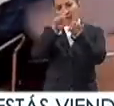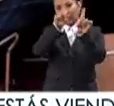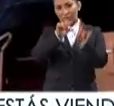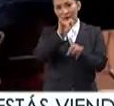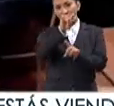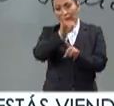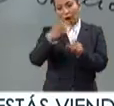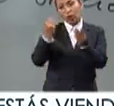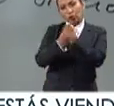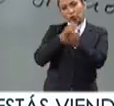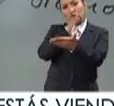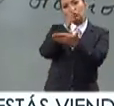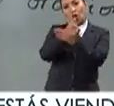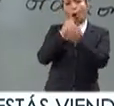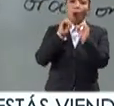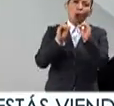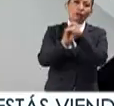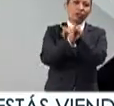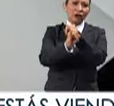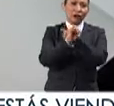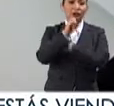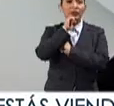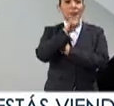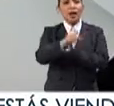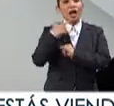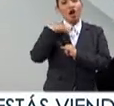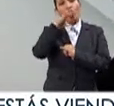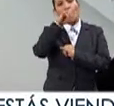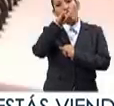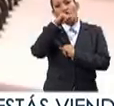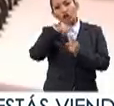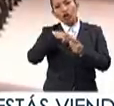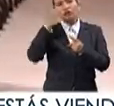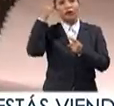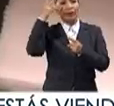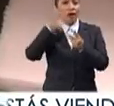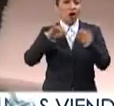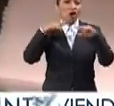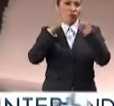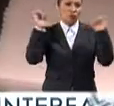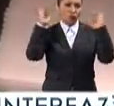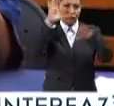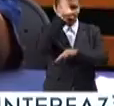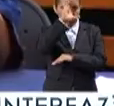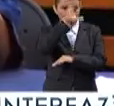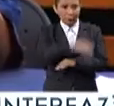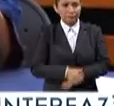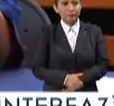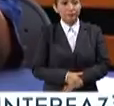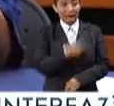cursos presenciales y en línea así como coloquios conferencias y encuentros culturales